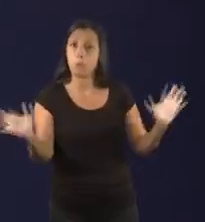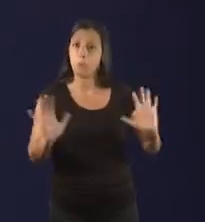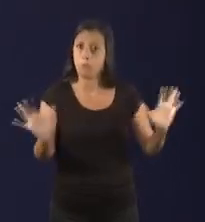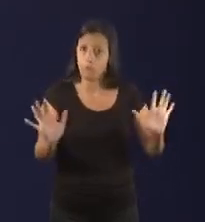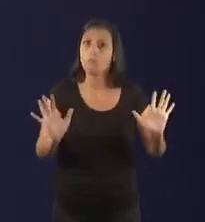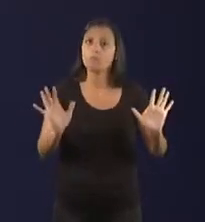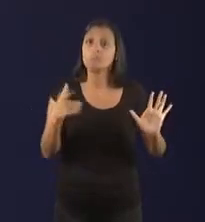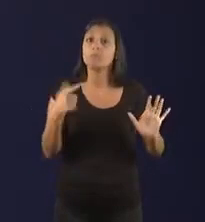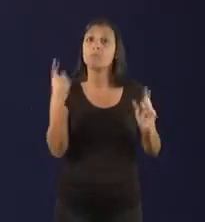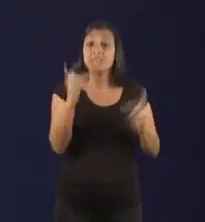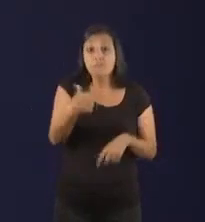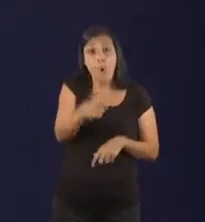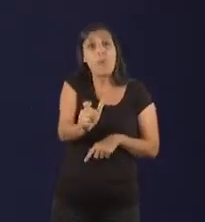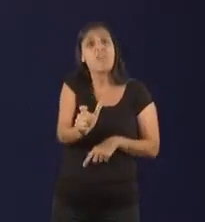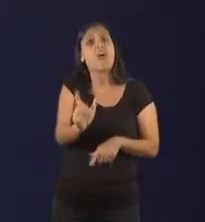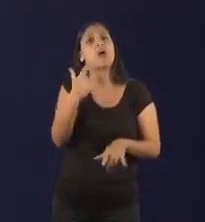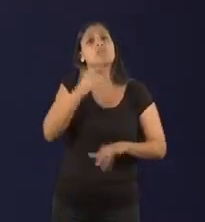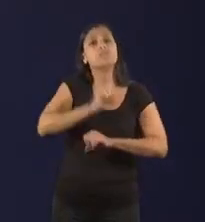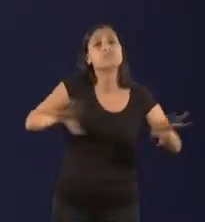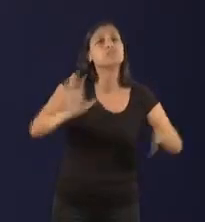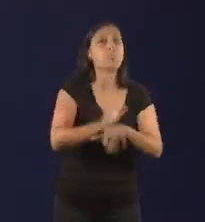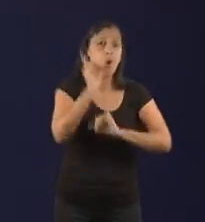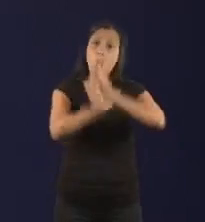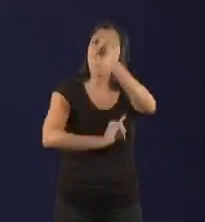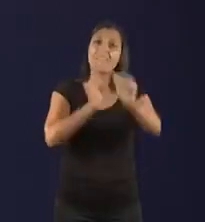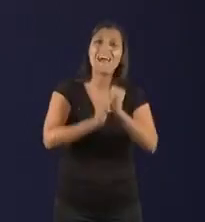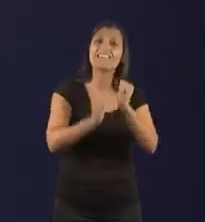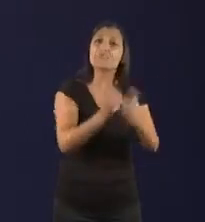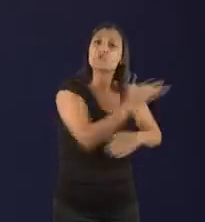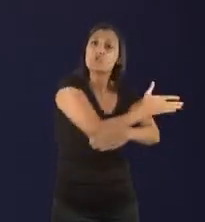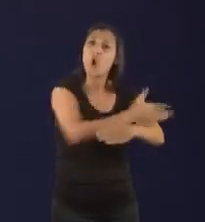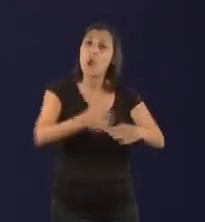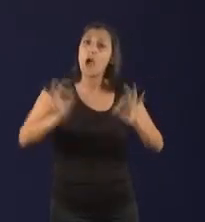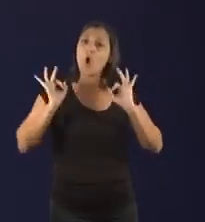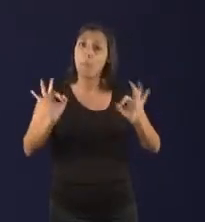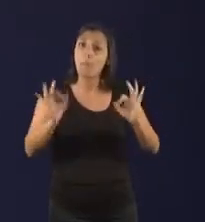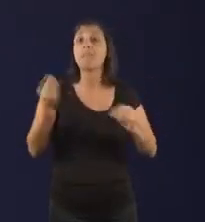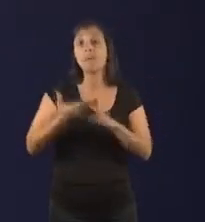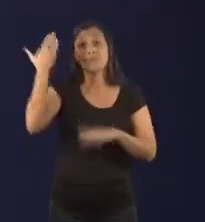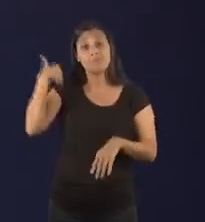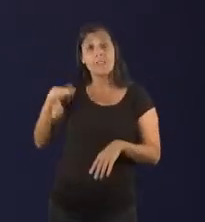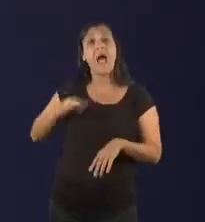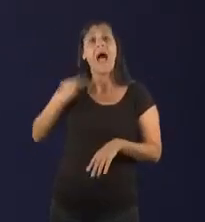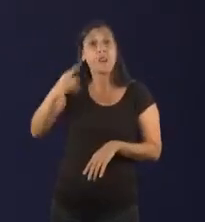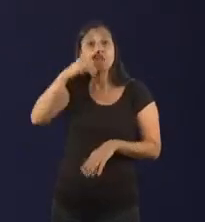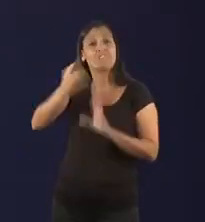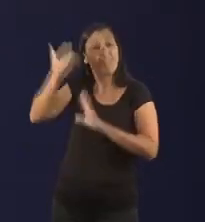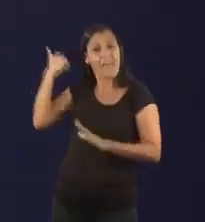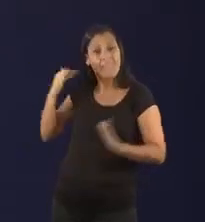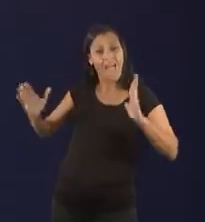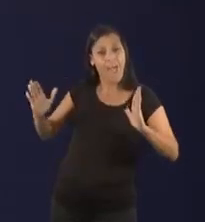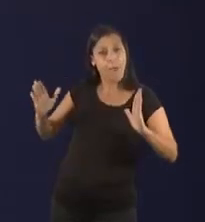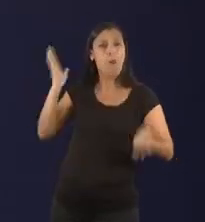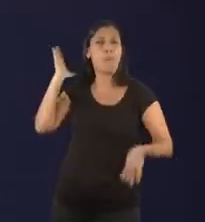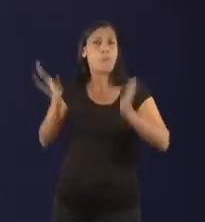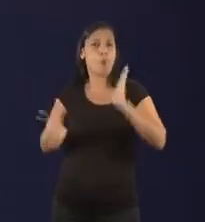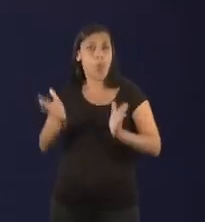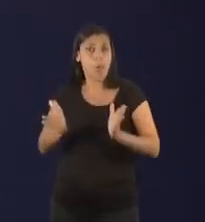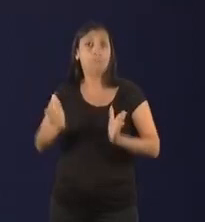cuenta la historia completa eh de los violentos años 70 narrado por personas